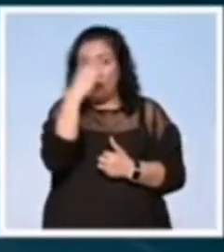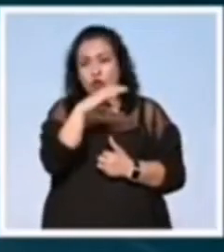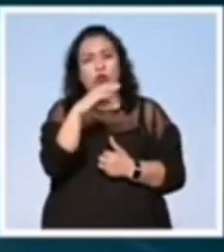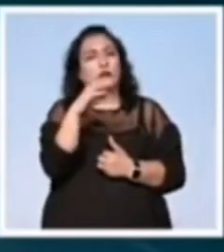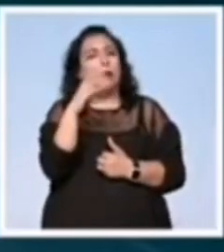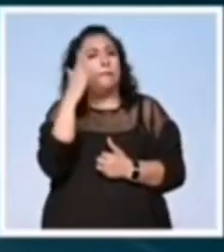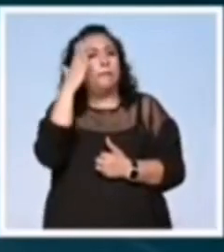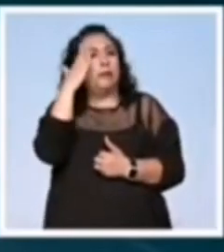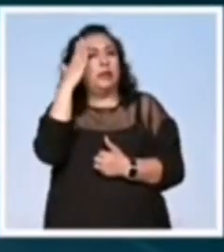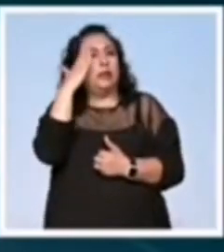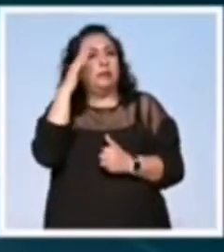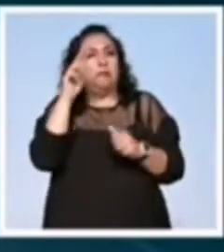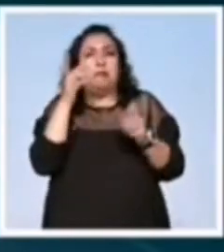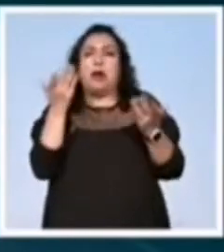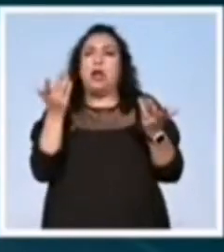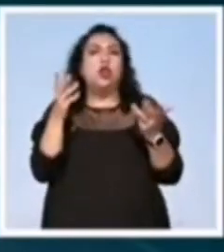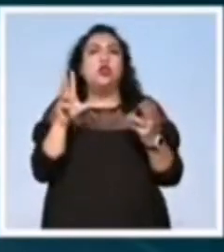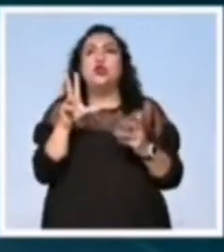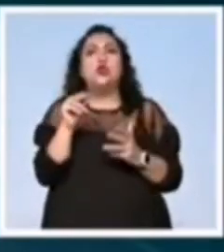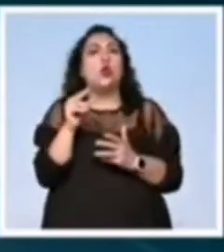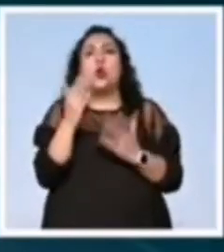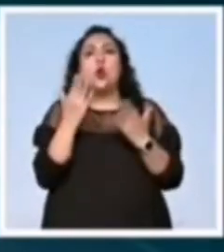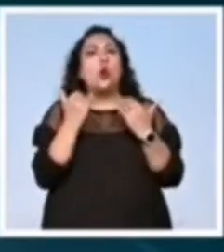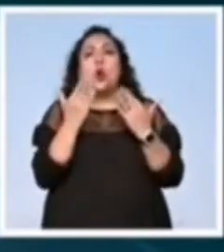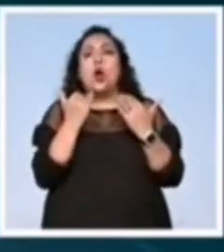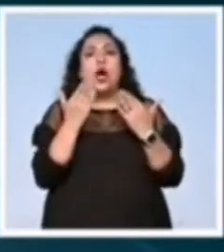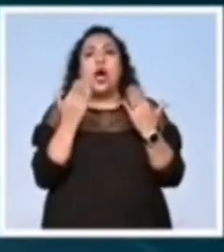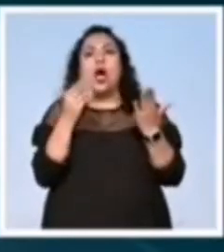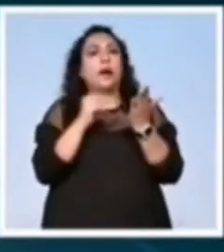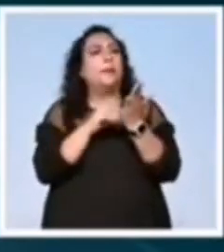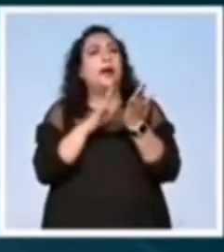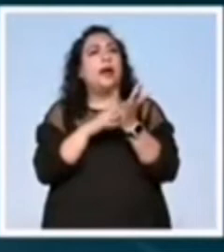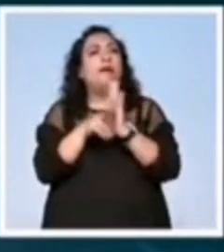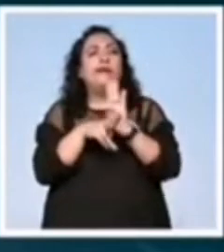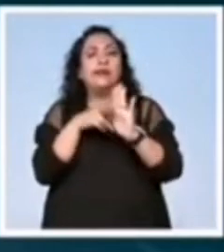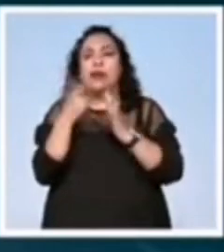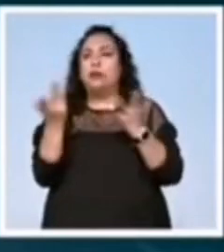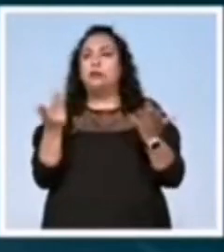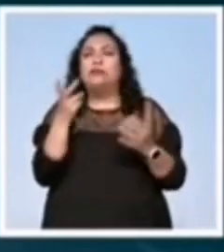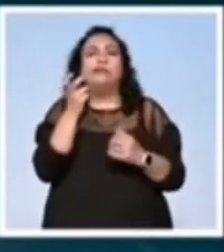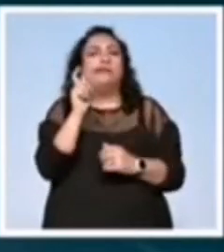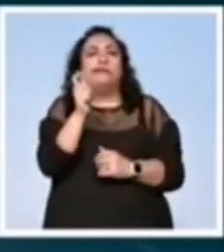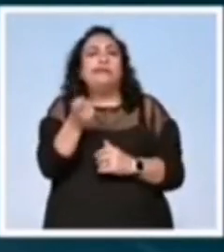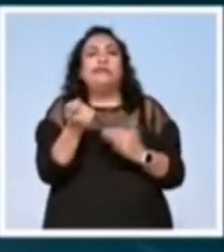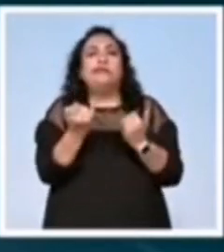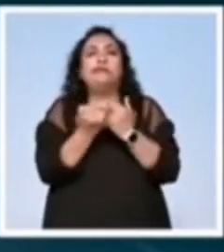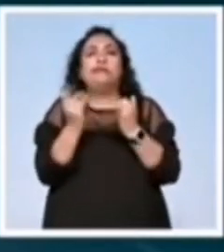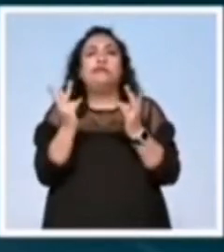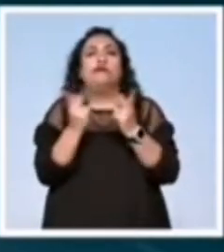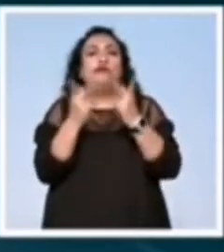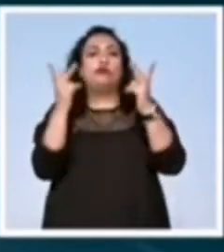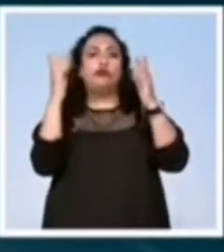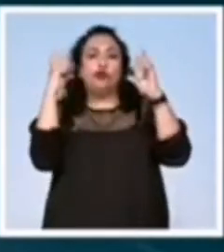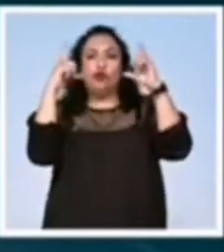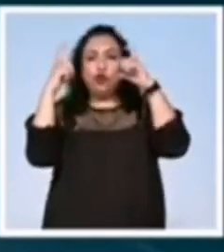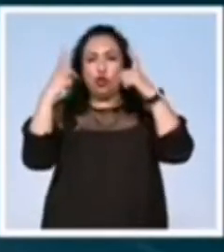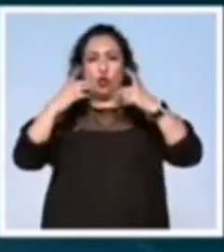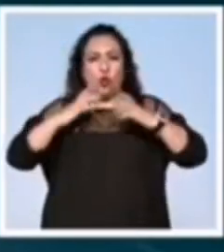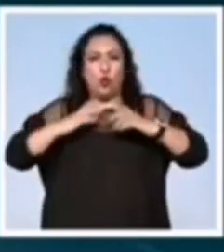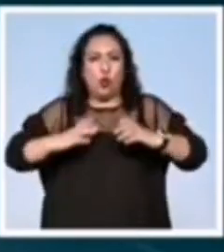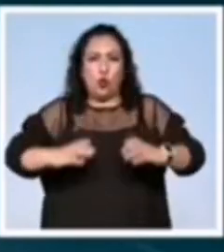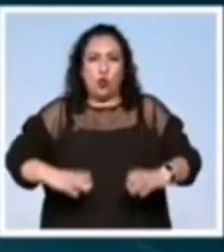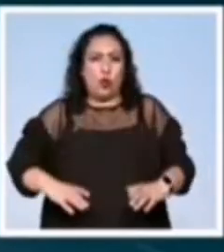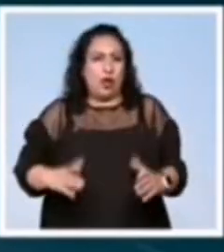fotografías son las piezas en sí mismas, ¿no? No hay como tal un registro, lo que quiere decir que es como una noción muy fotográfica de su